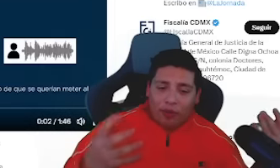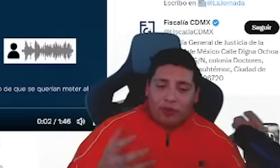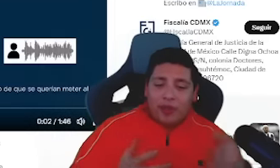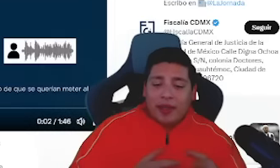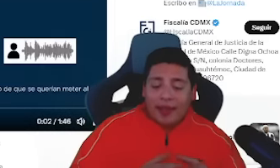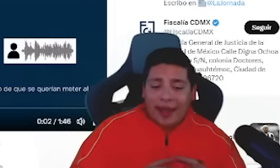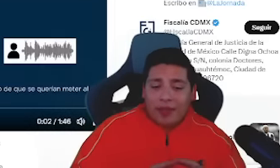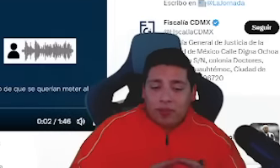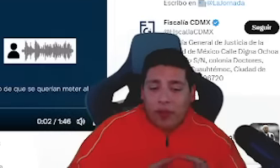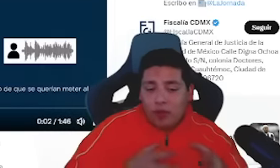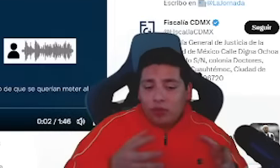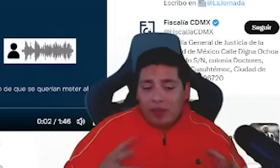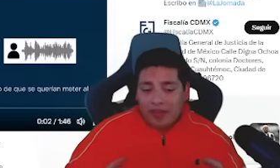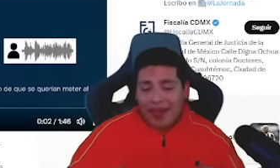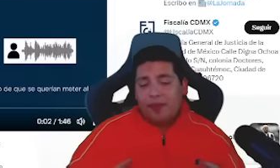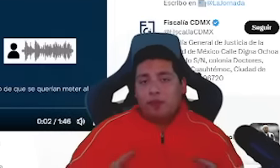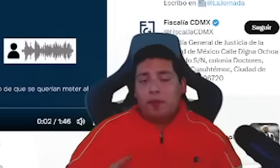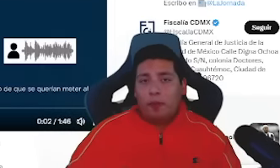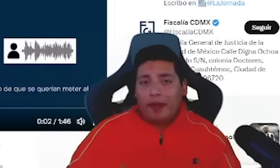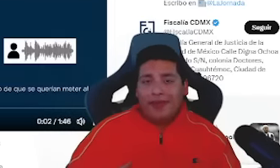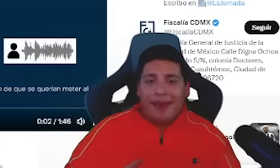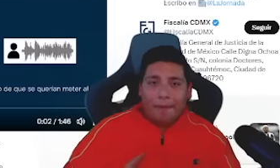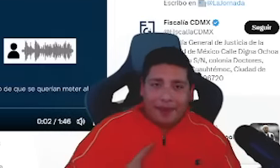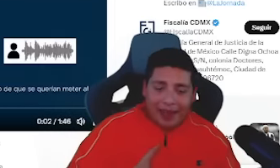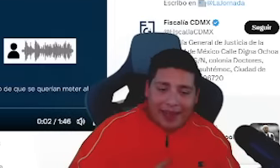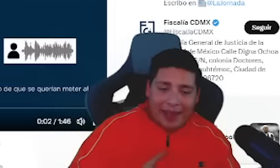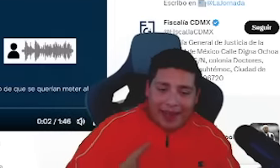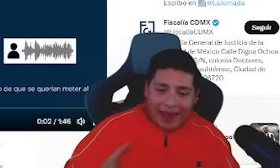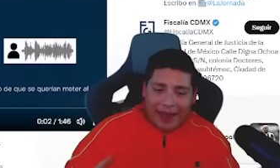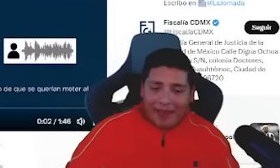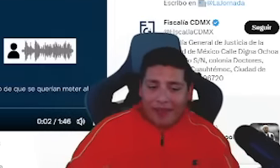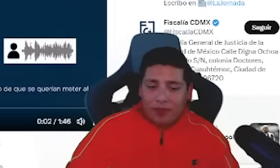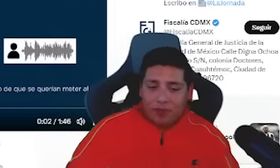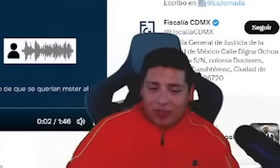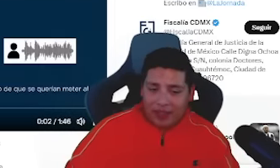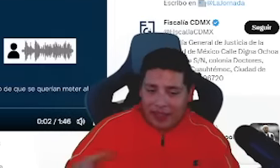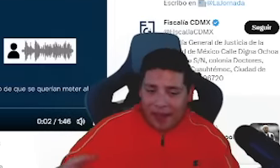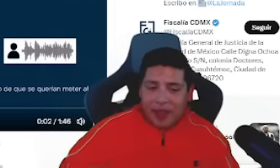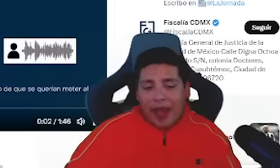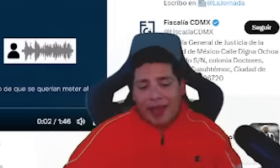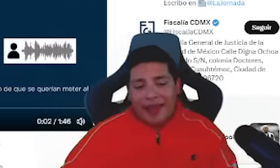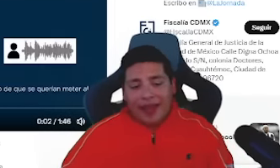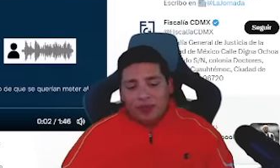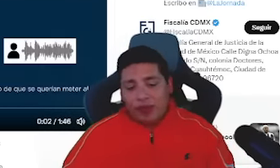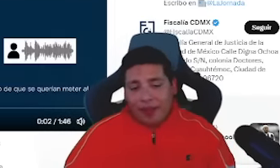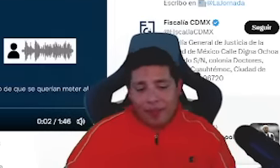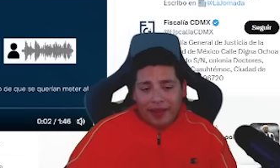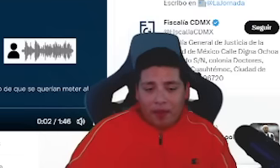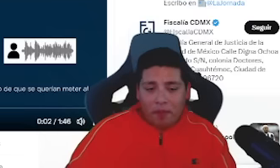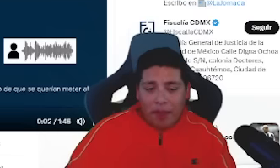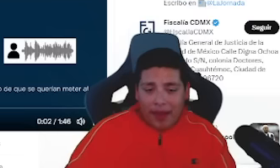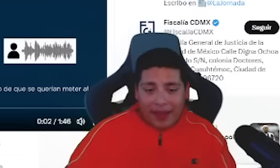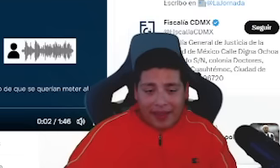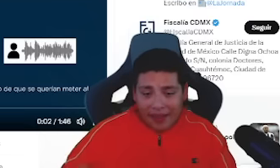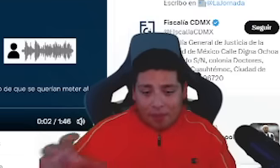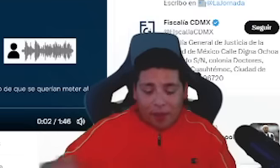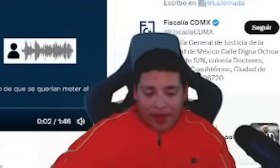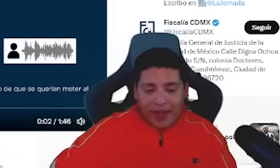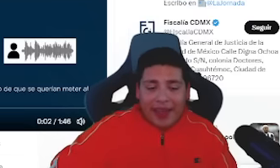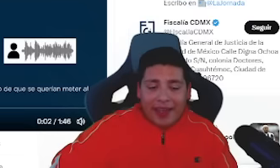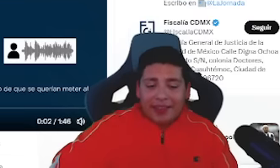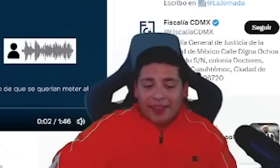y audios que fueron utilizados por parte de la Fiscalía General de Justicia allá en la Ciudad de México